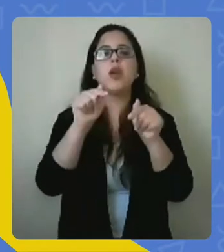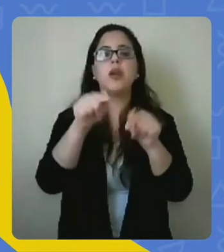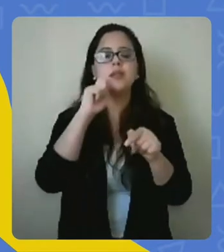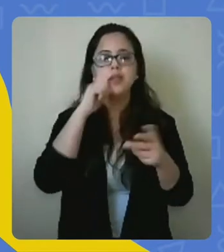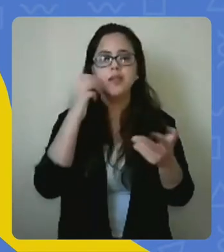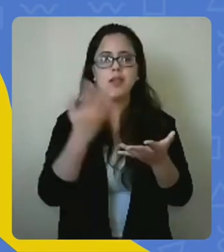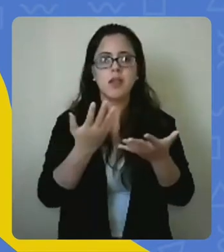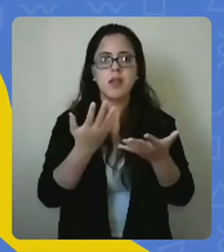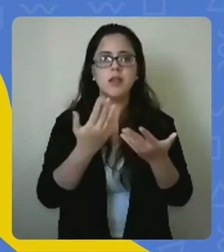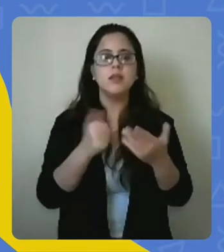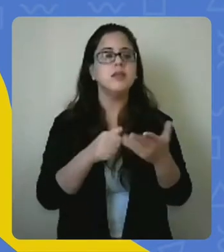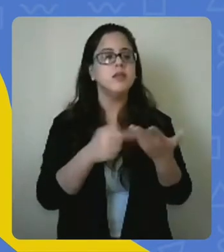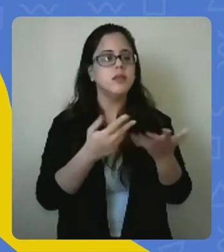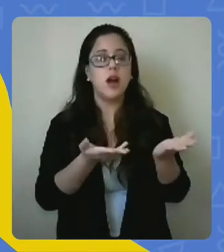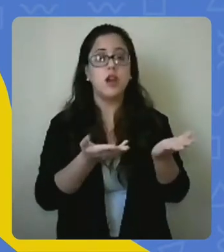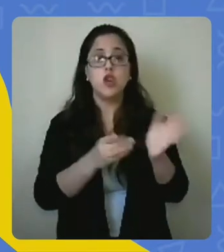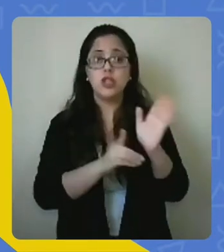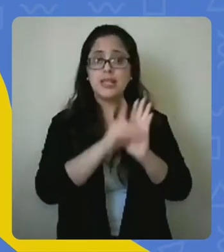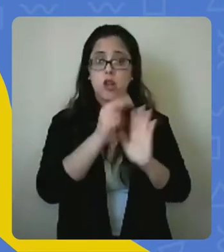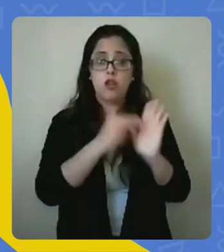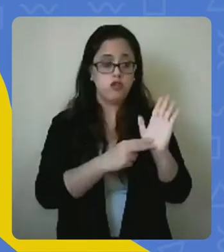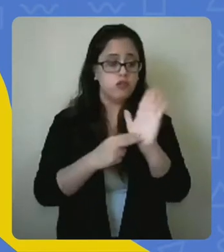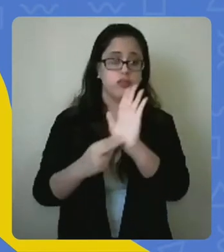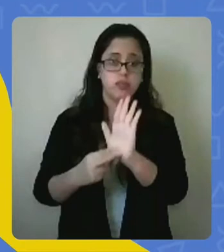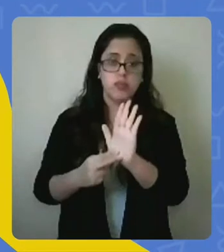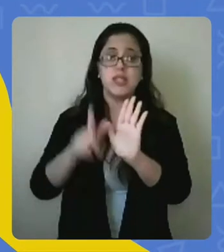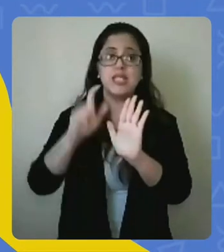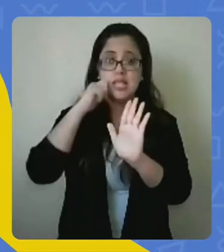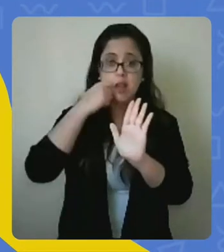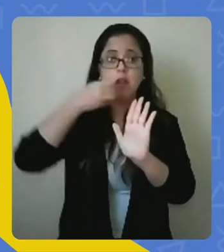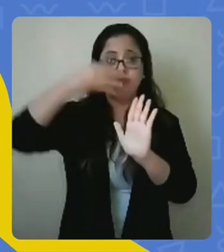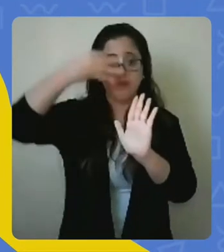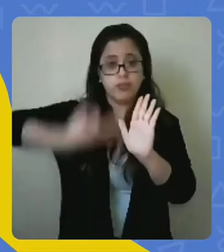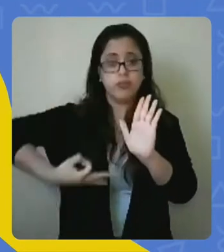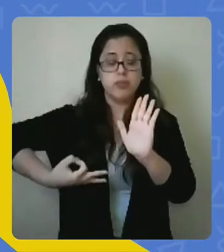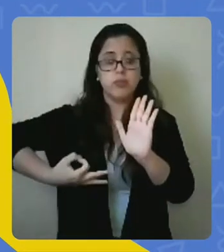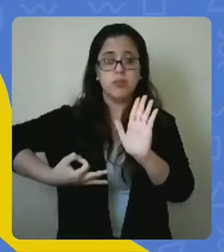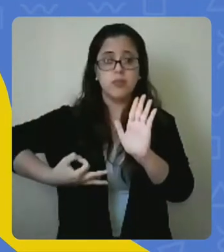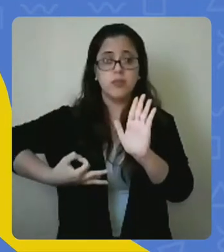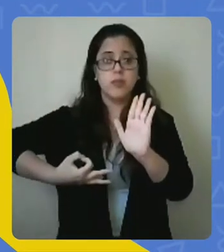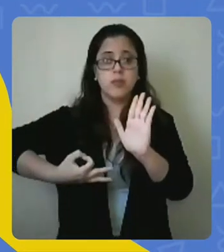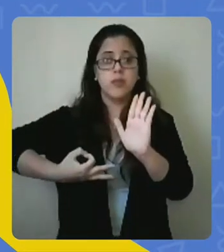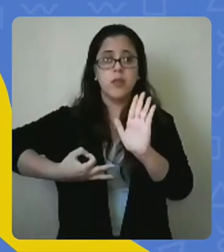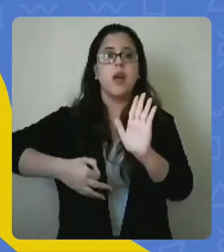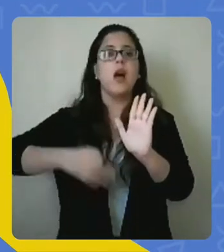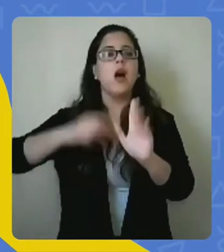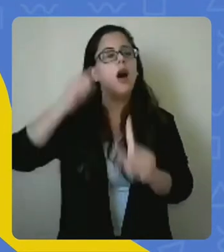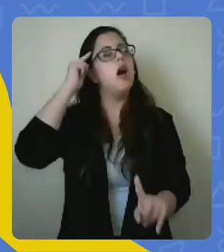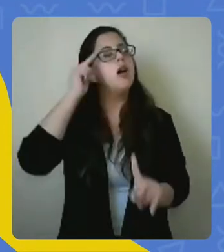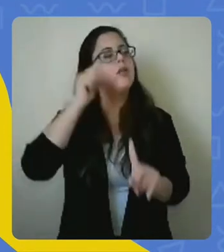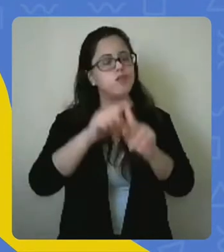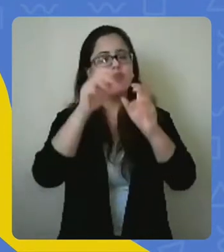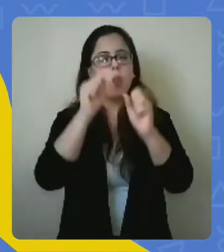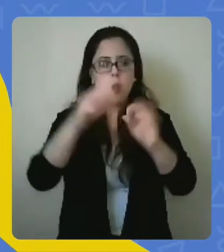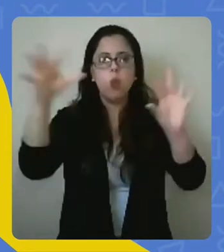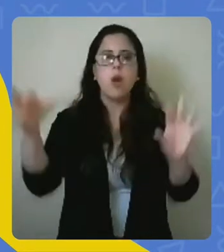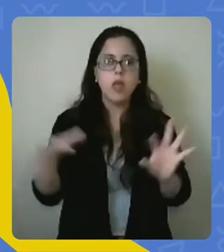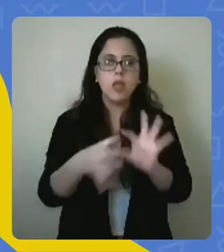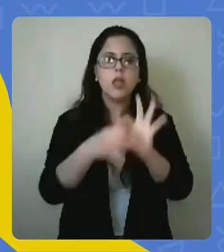está desarrollando sea significativo, ¿sí? Que tenga un sentido, que yo pueda relacionarlo con